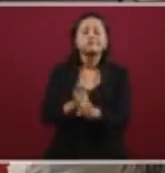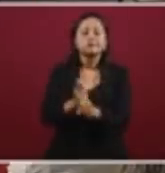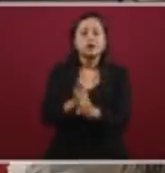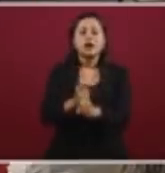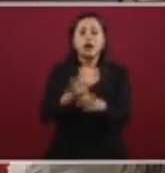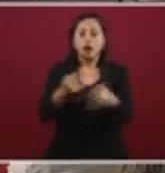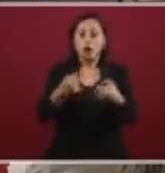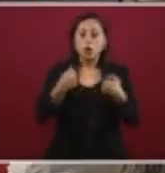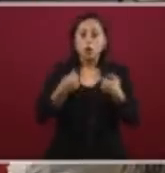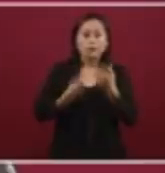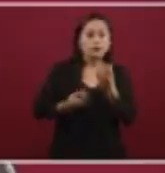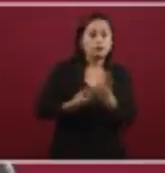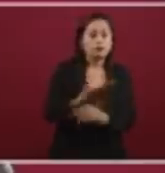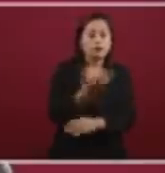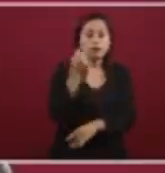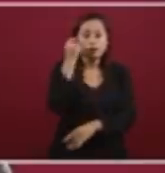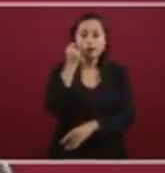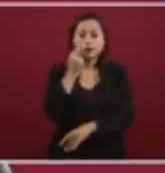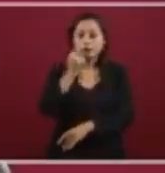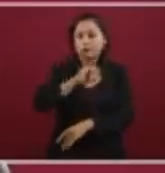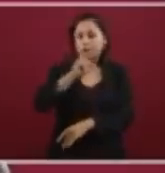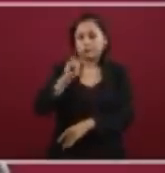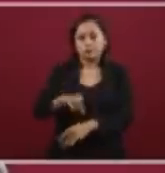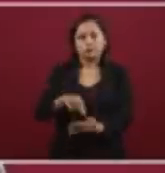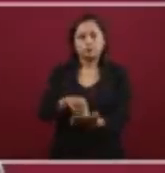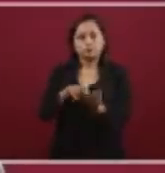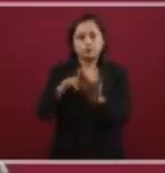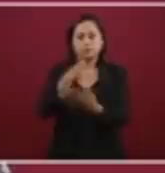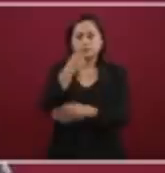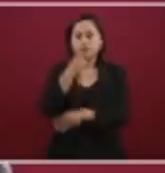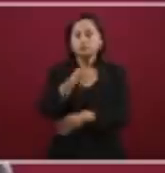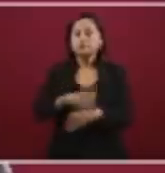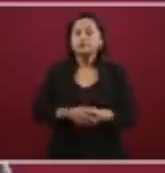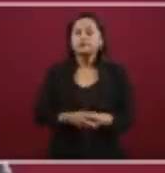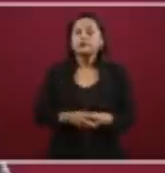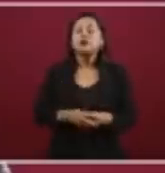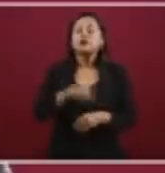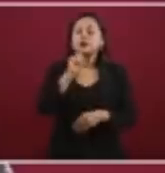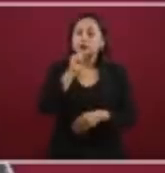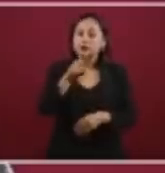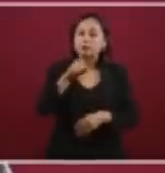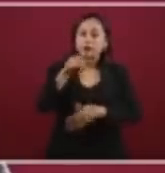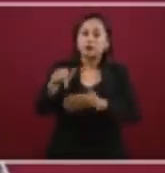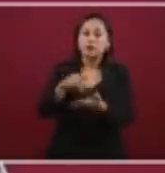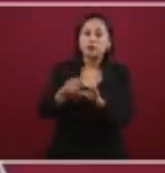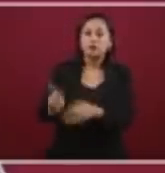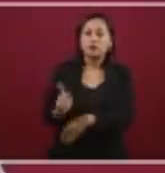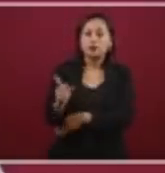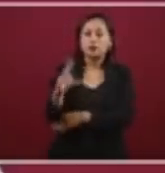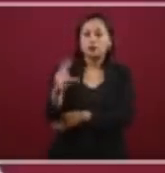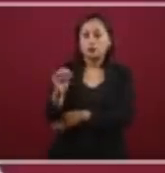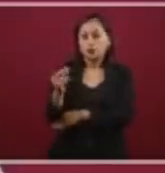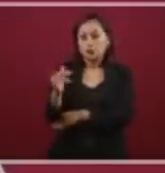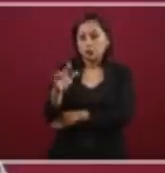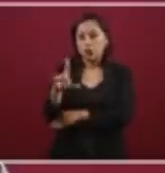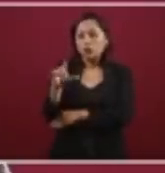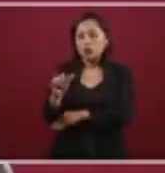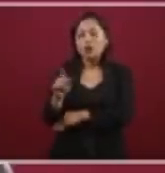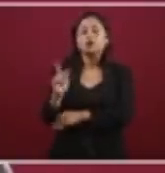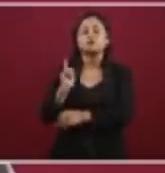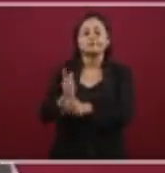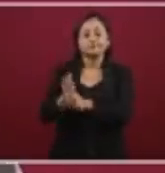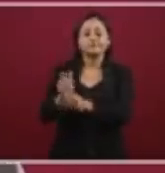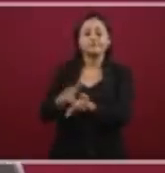supuesto no descartamos ninguna otra línea investigación incluida el asunto de cocula que por supuesto para nosotros es muy importante